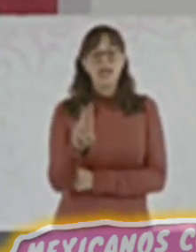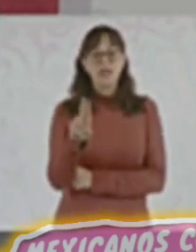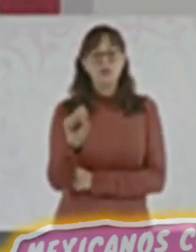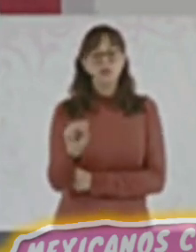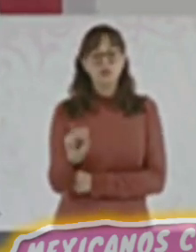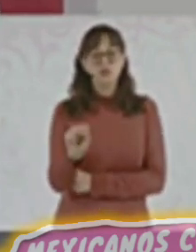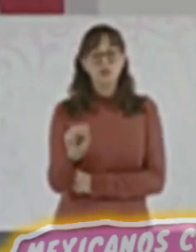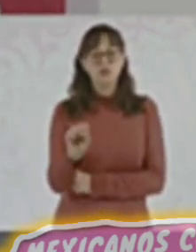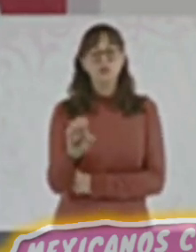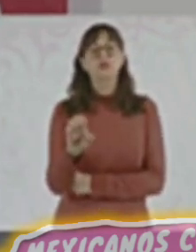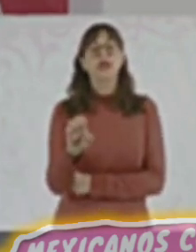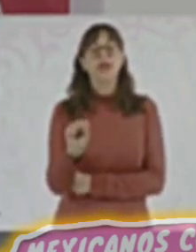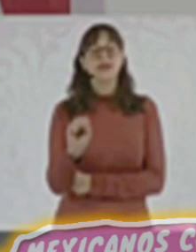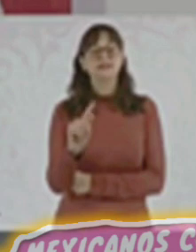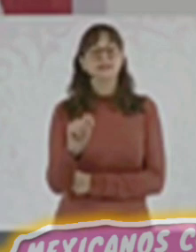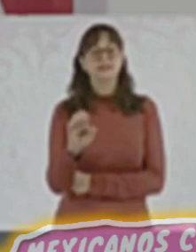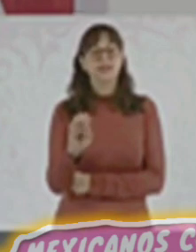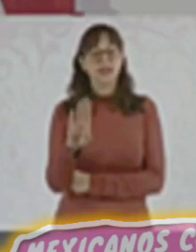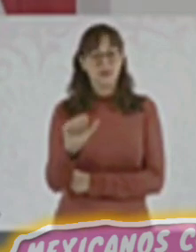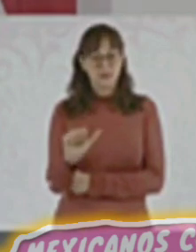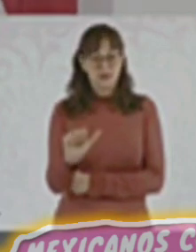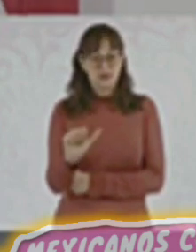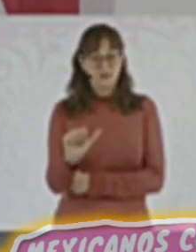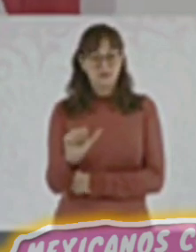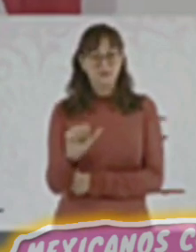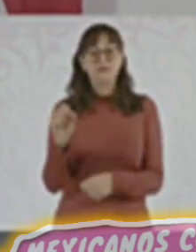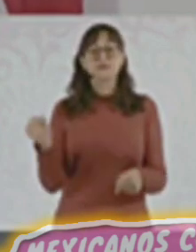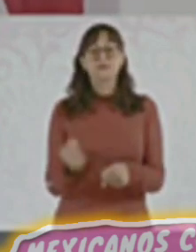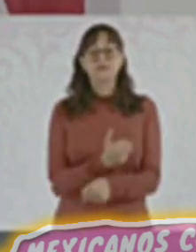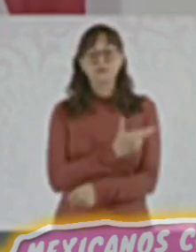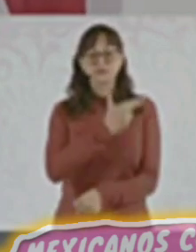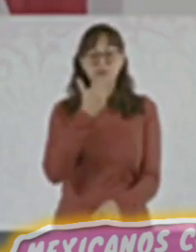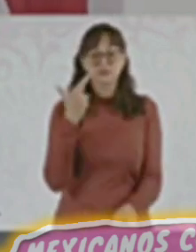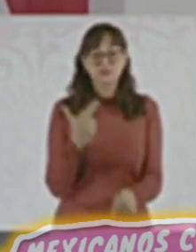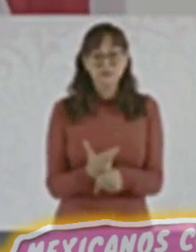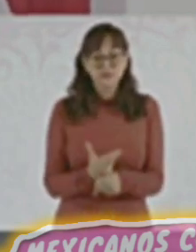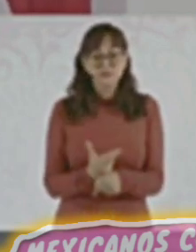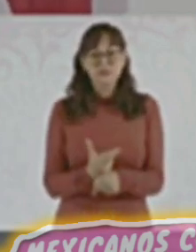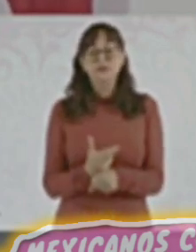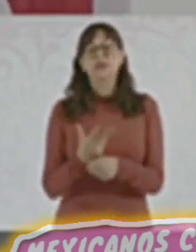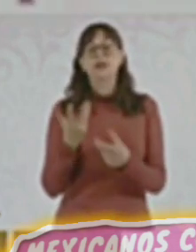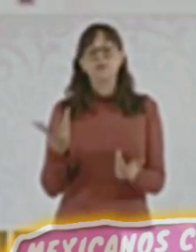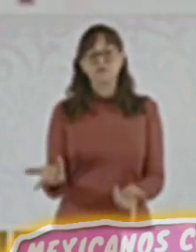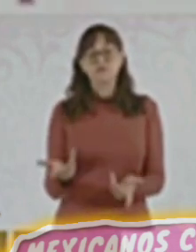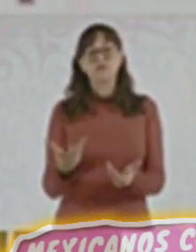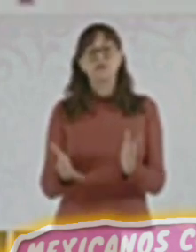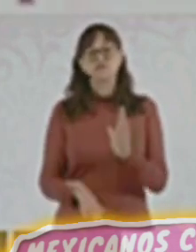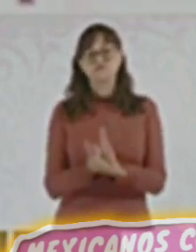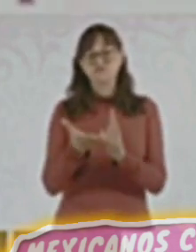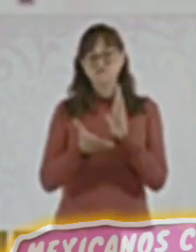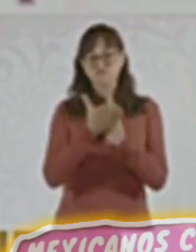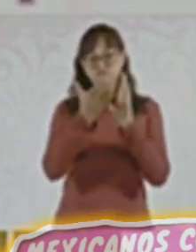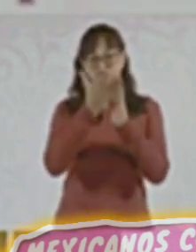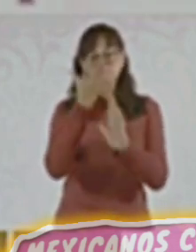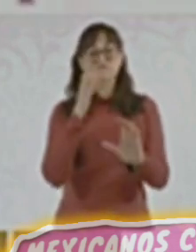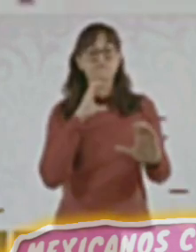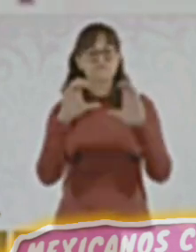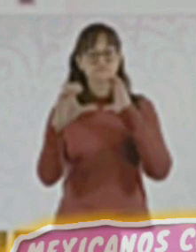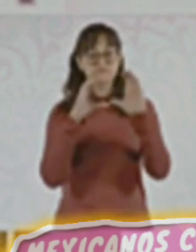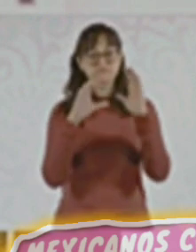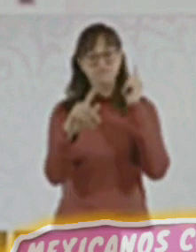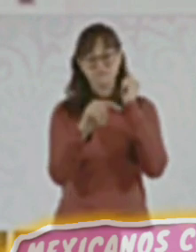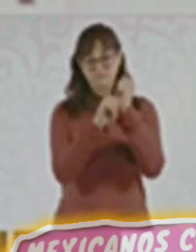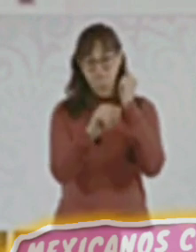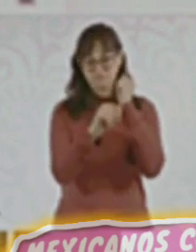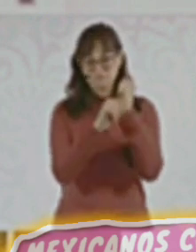Jesús Esteva, secretario de Infraestructura, Comunicaciones y Transportes.